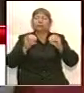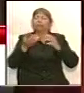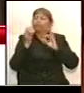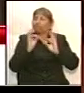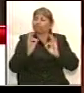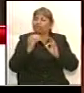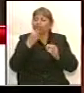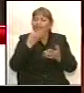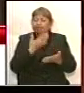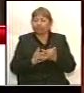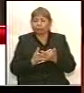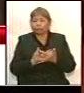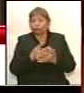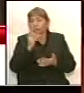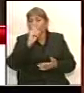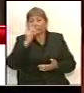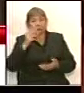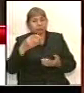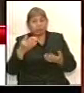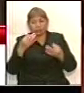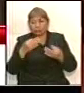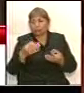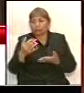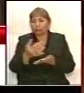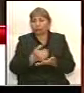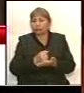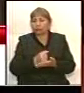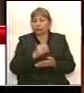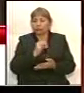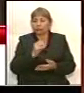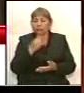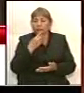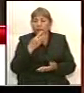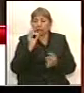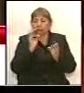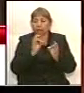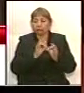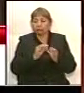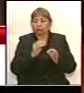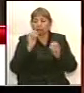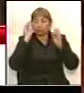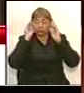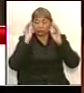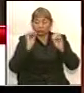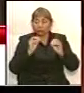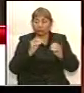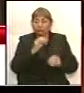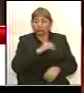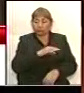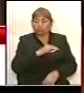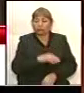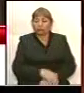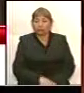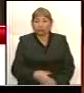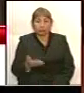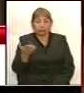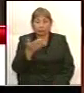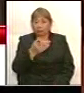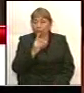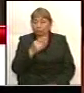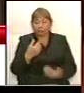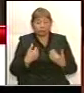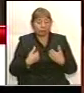exposición de motivos, pero no está recogido así en el texto. Es una excelente oportunidad para poder beneficiar a aquellos que no tuvieron